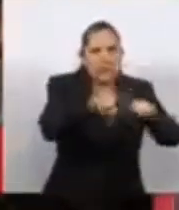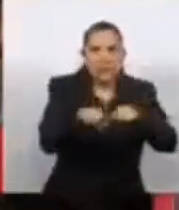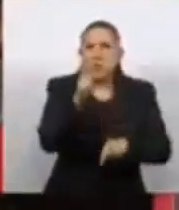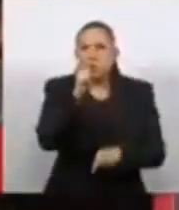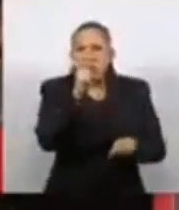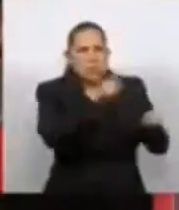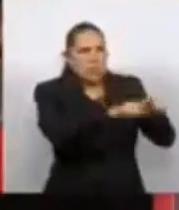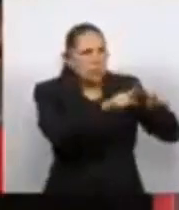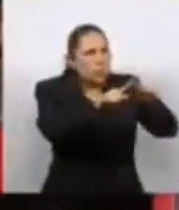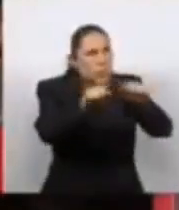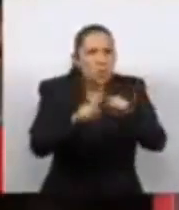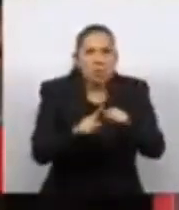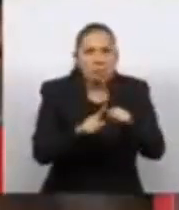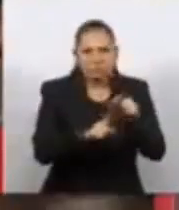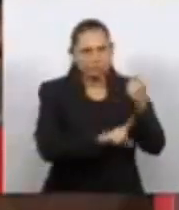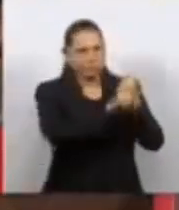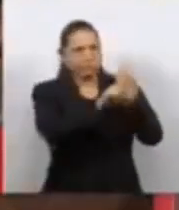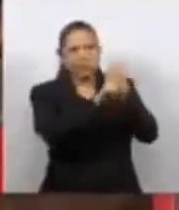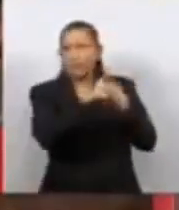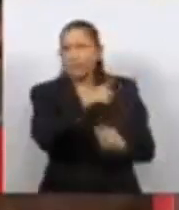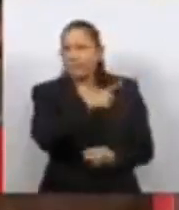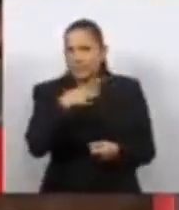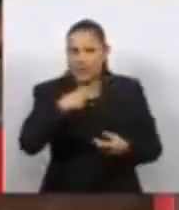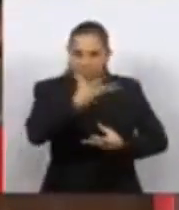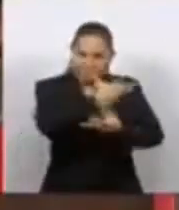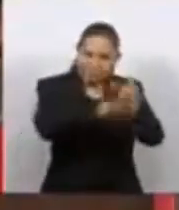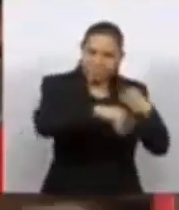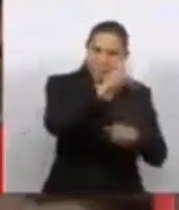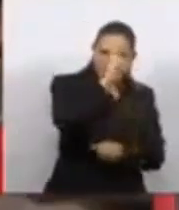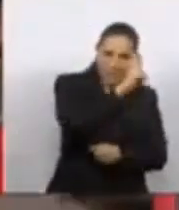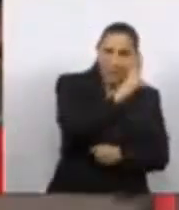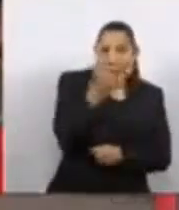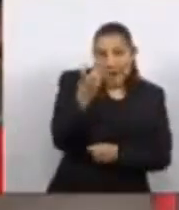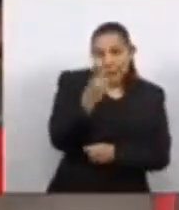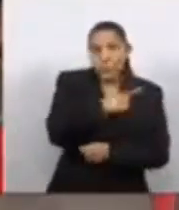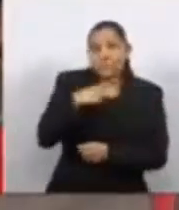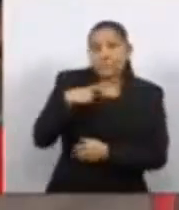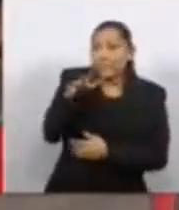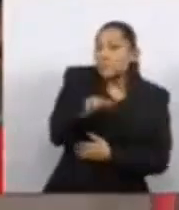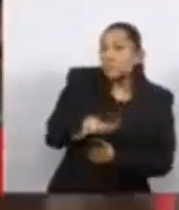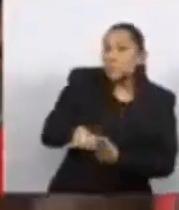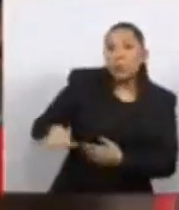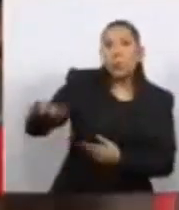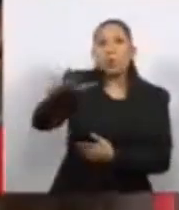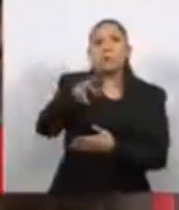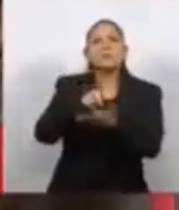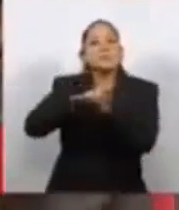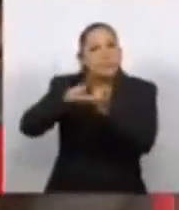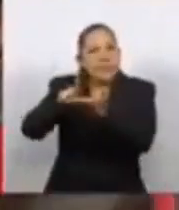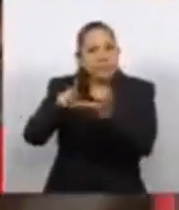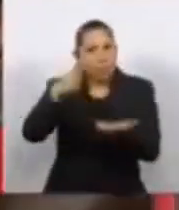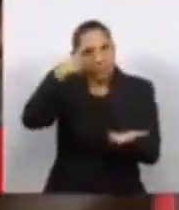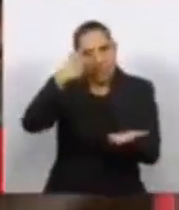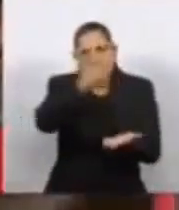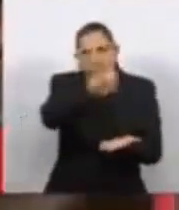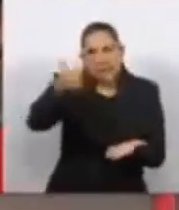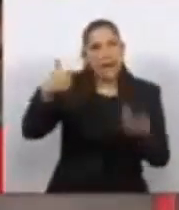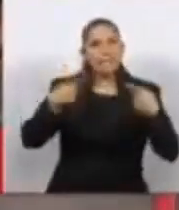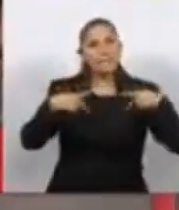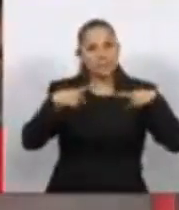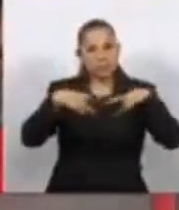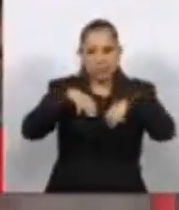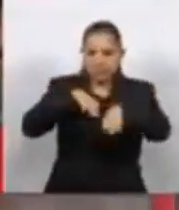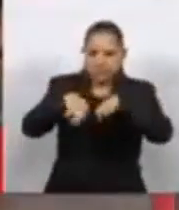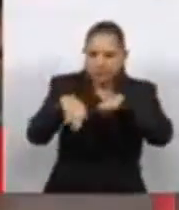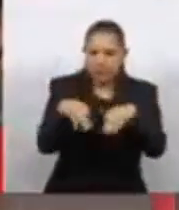bienestar que reconozca derechos universales y donde tener un ingreso y un trabajo decentes sean un derecho y no una